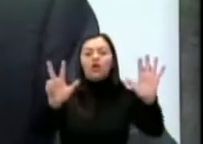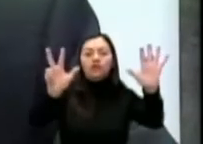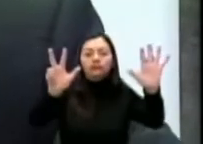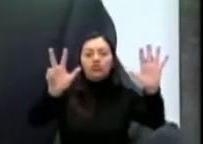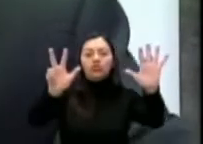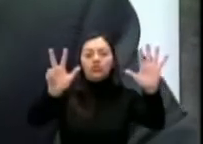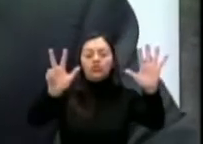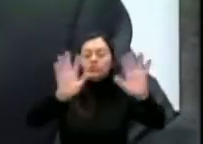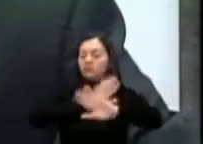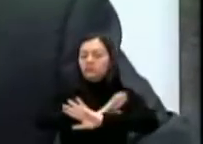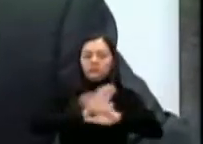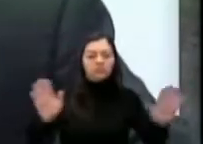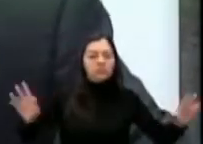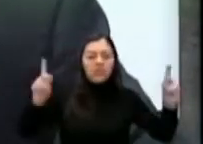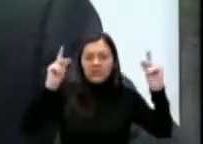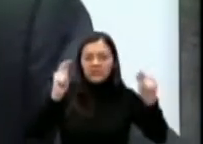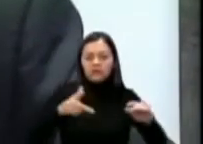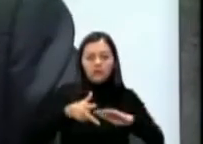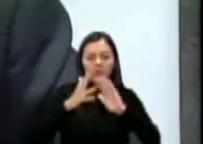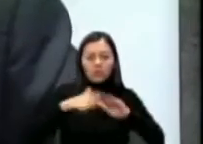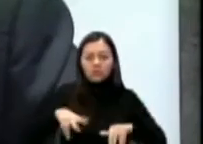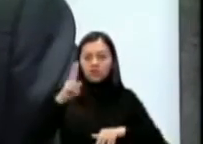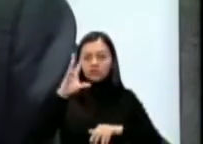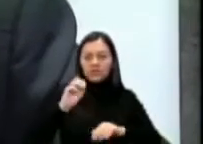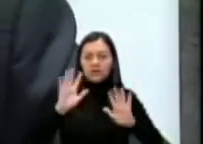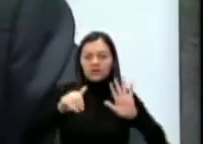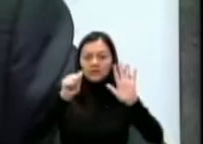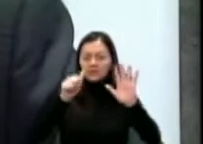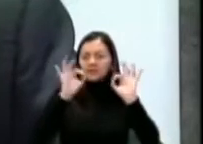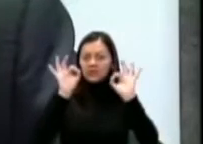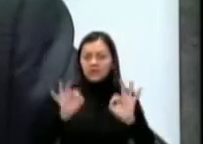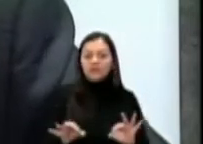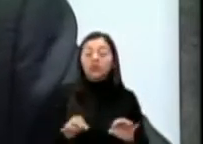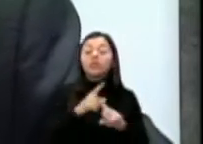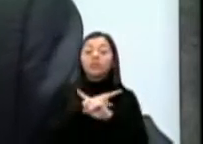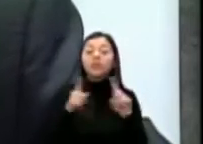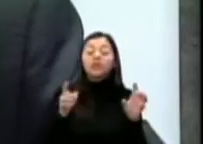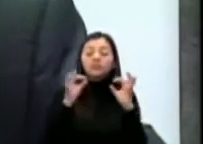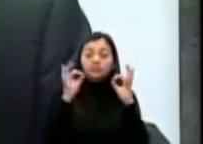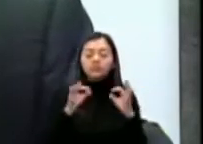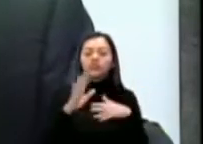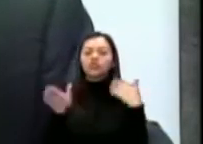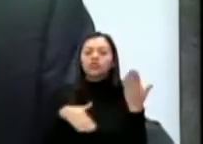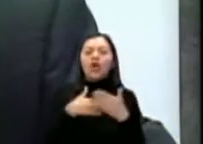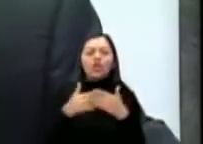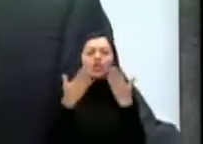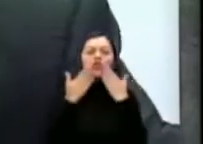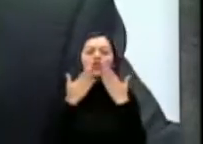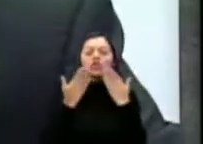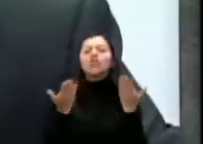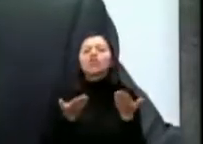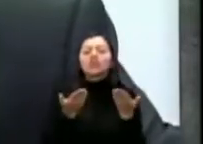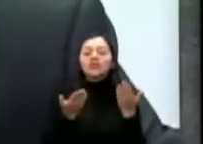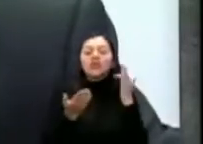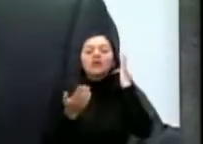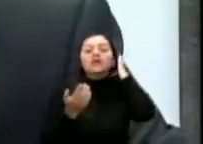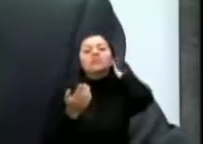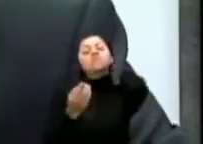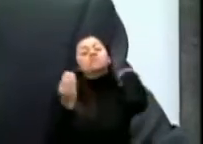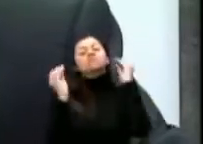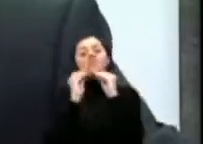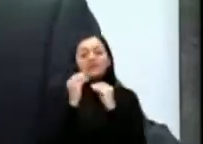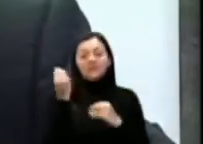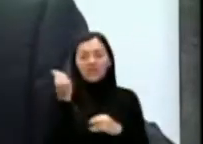miran hacia la amazonía son de vertiente oriental esto significa que habrá más recursos